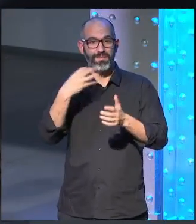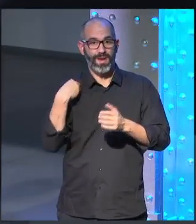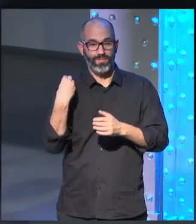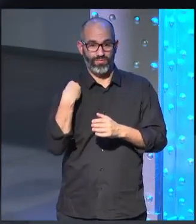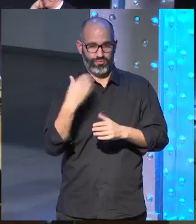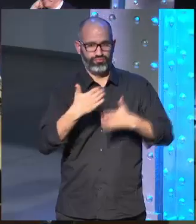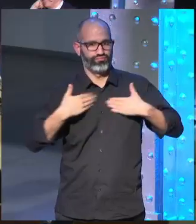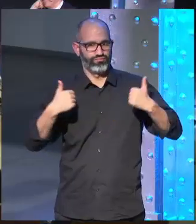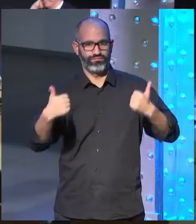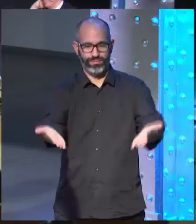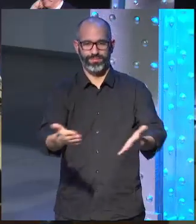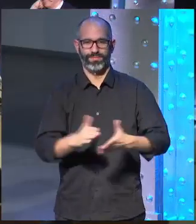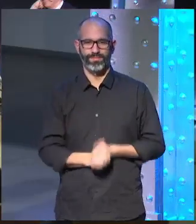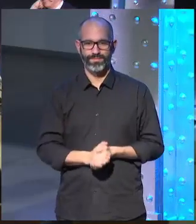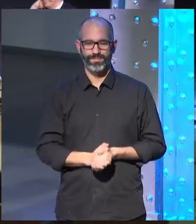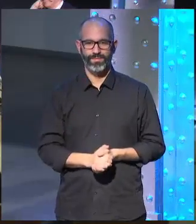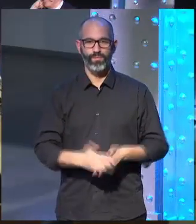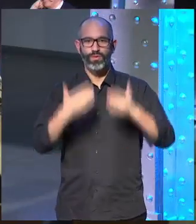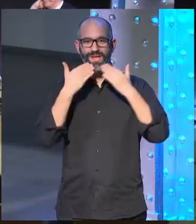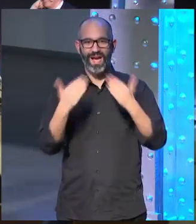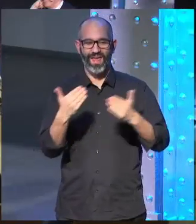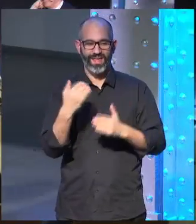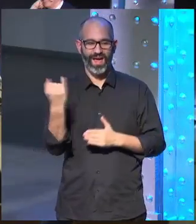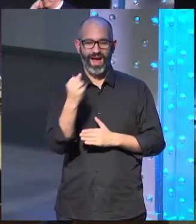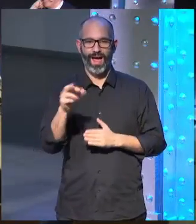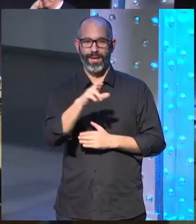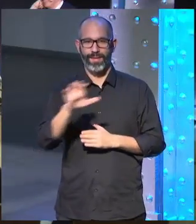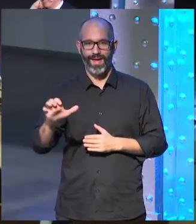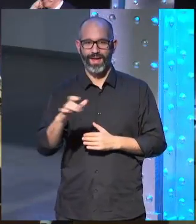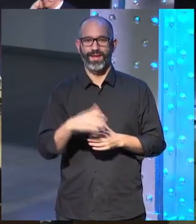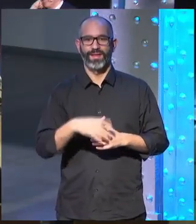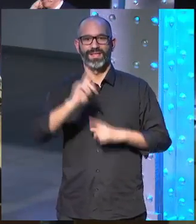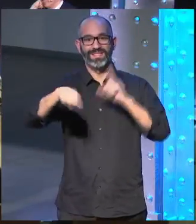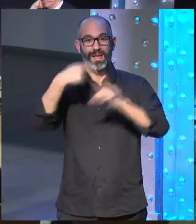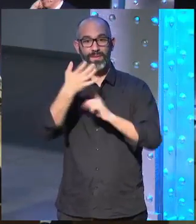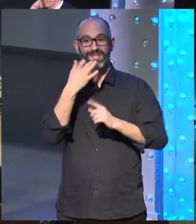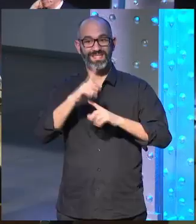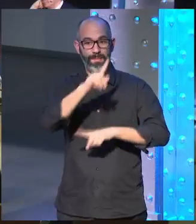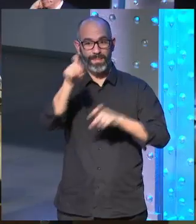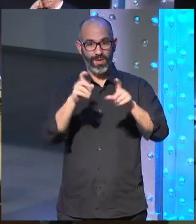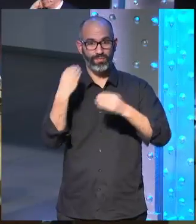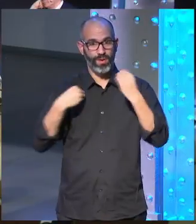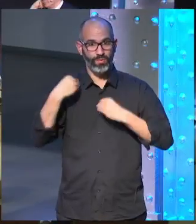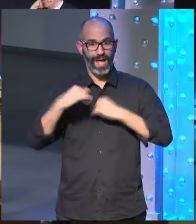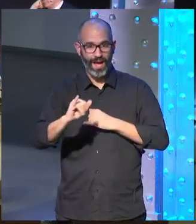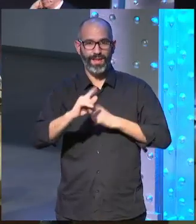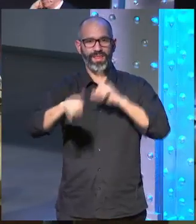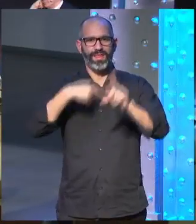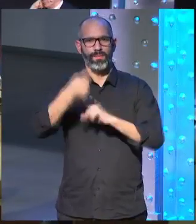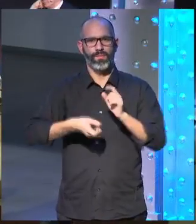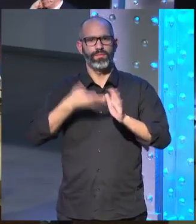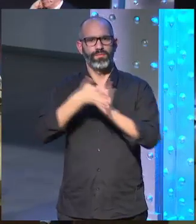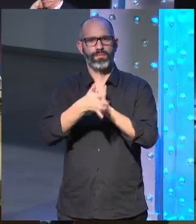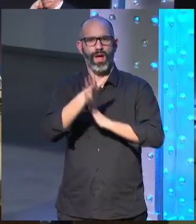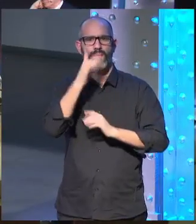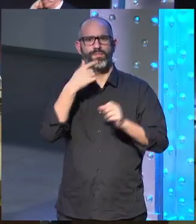encantado. Gracias. Muchas gracias, Javier. Sí, luego te haremos algunas preguntas, sobre todo que nos cuentes, casi te diría en un tuit, cómo